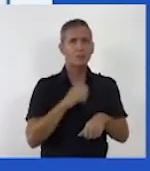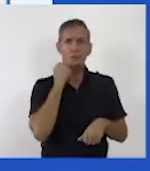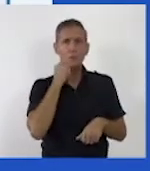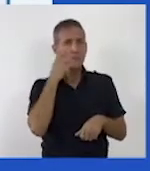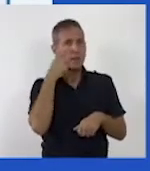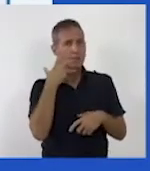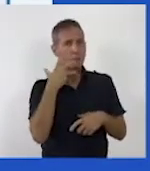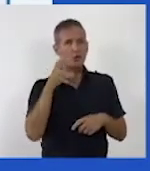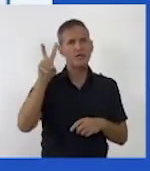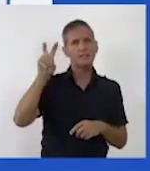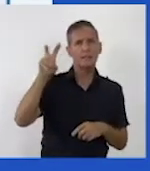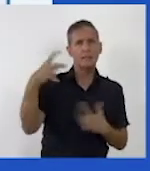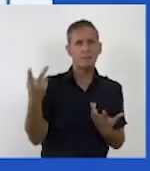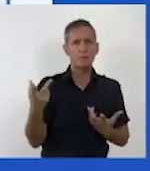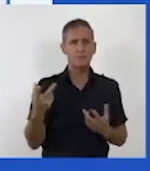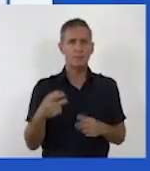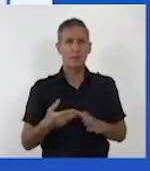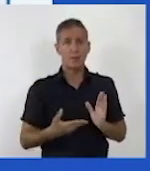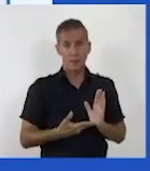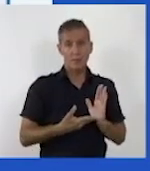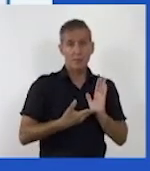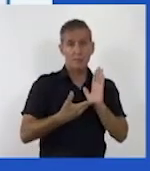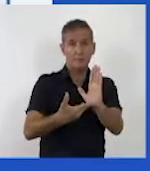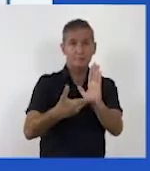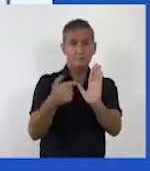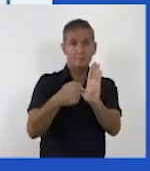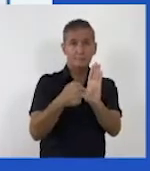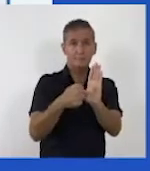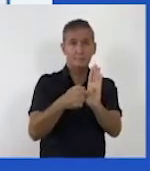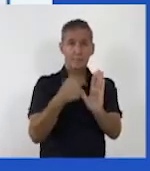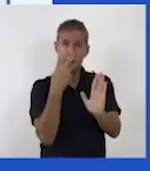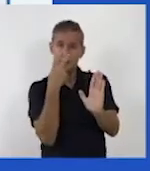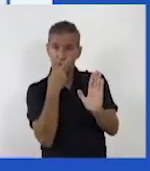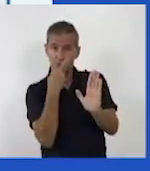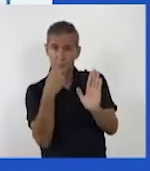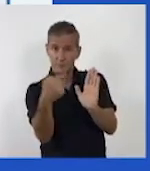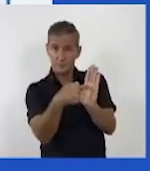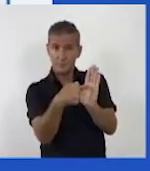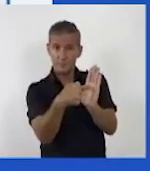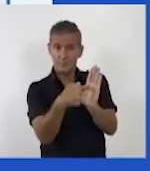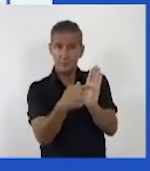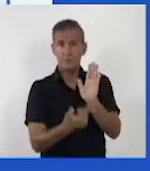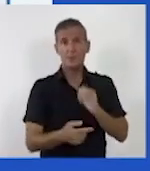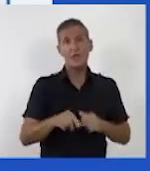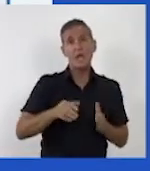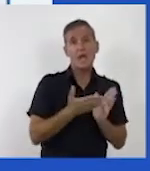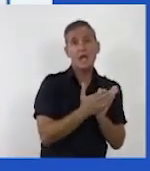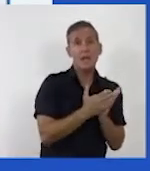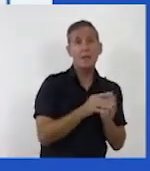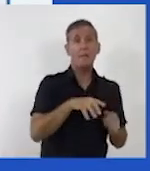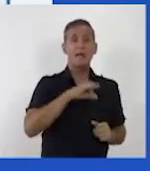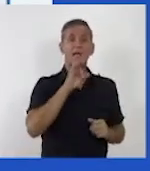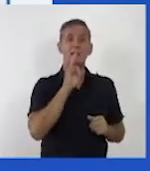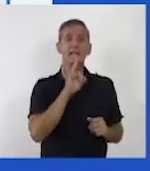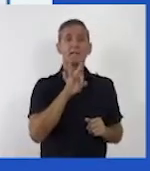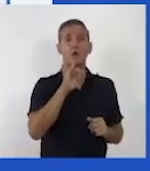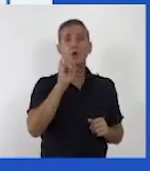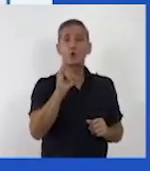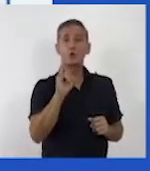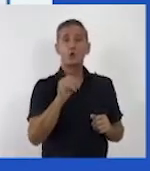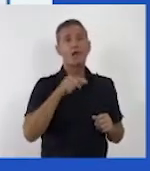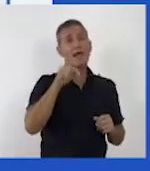fundamentales del verbo además se los estoy mostrando en pantalla observen mire en la página 86